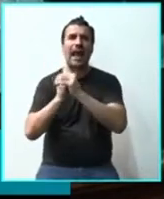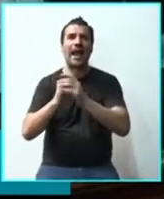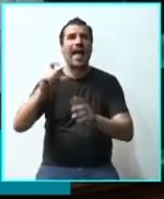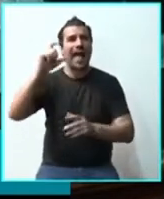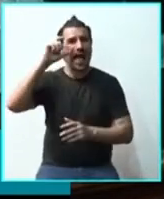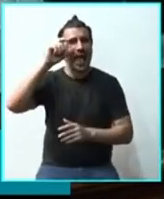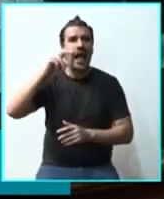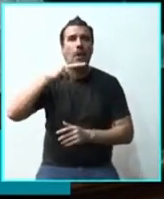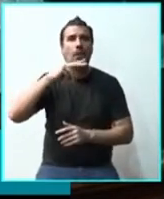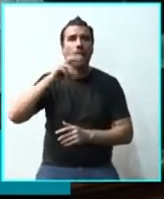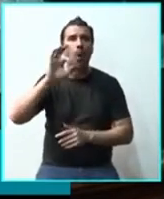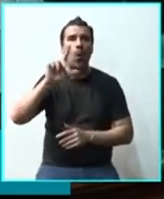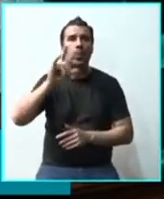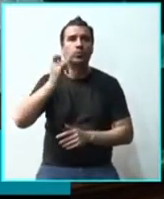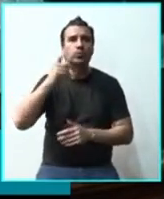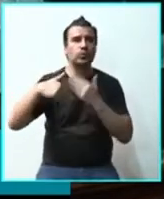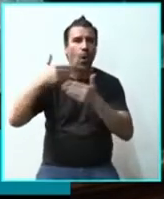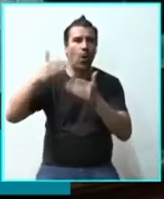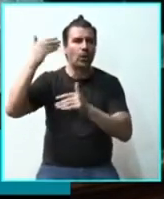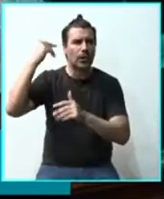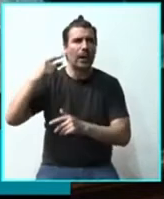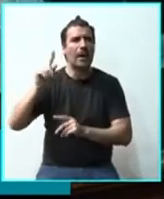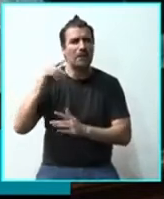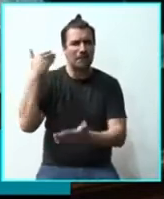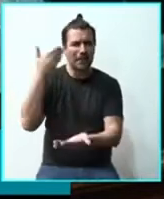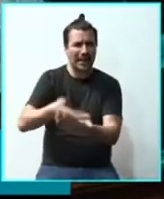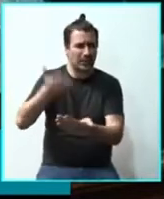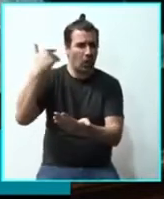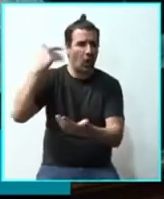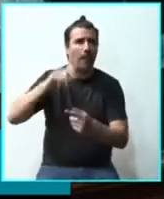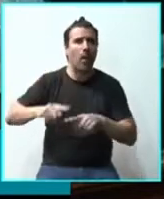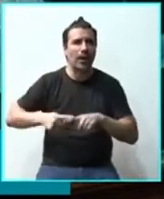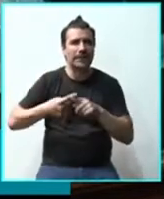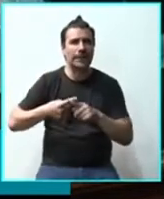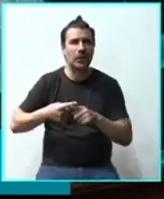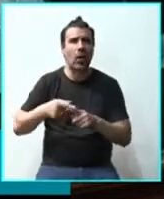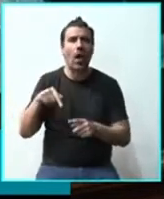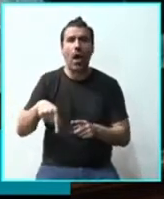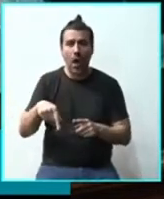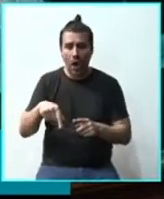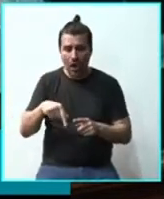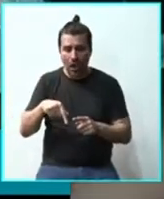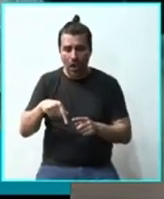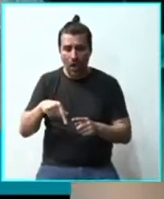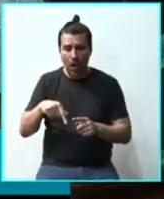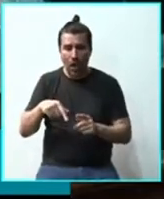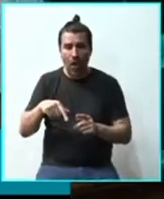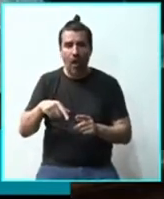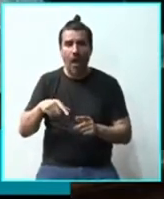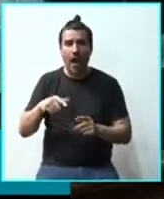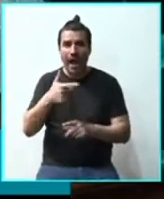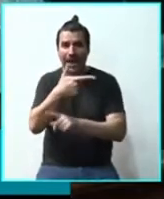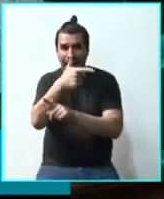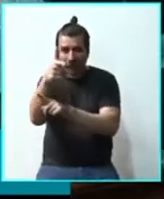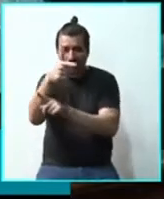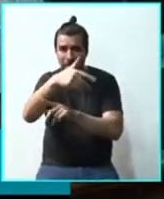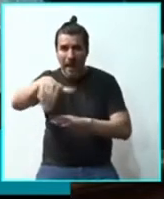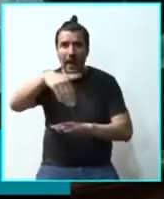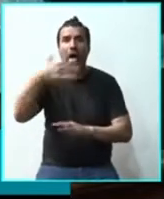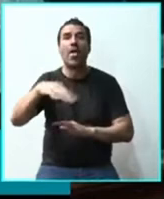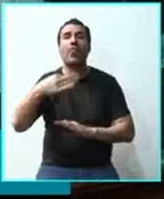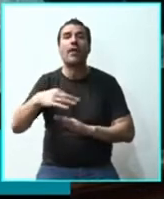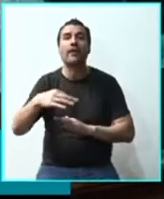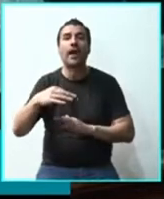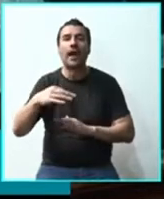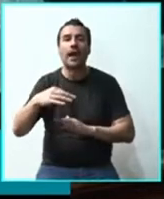el reconocimiento facial hace ya 2 años, que esto tenía que tener una limitación por ley, que había que regularlo, que no se puede solamente